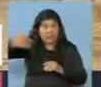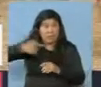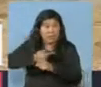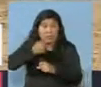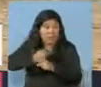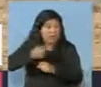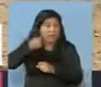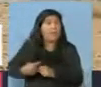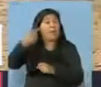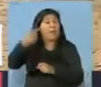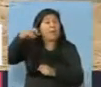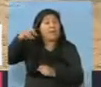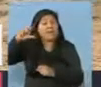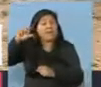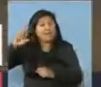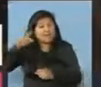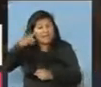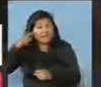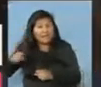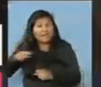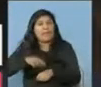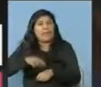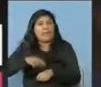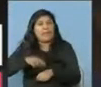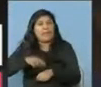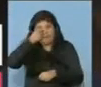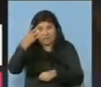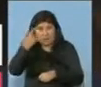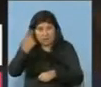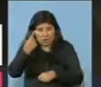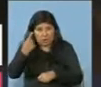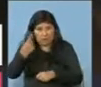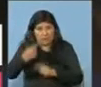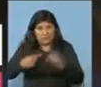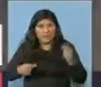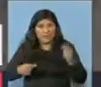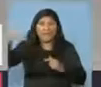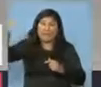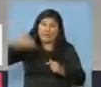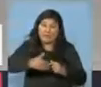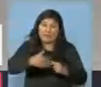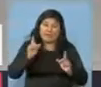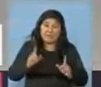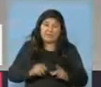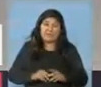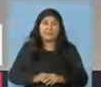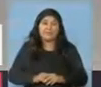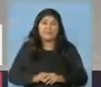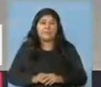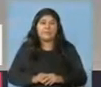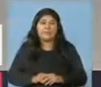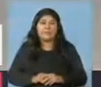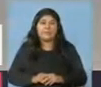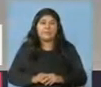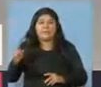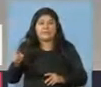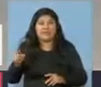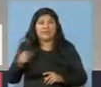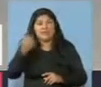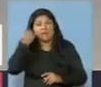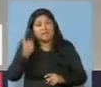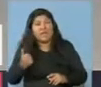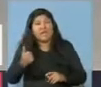los camioneros dentro de las 24 horas de querer ingresar a la provincia, ¿no? Esta cuestión ya fue notificada